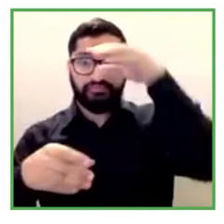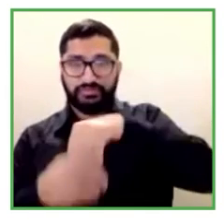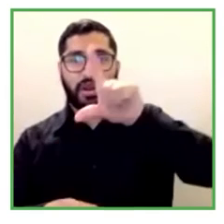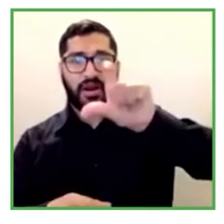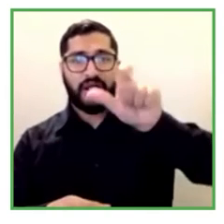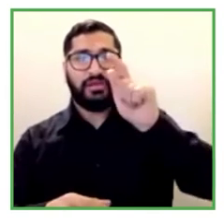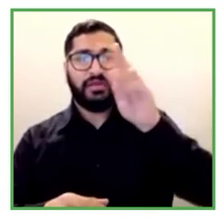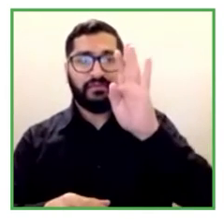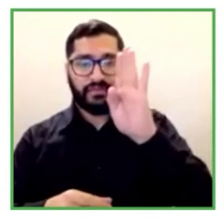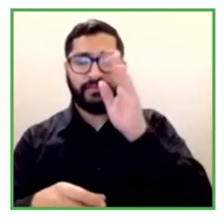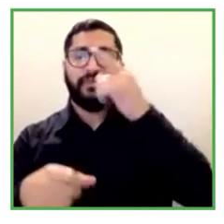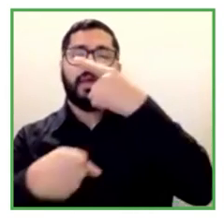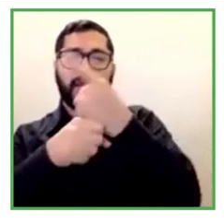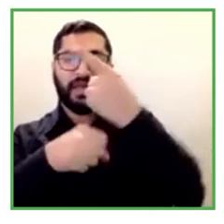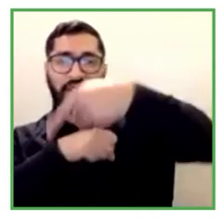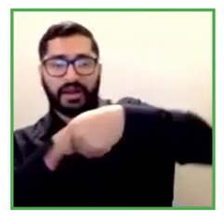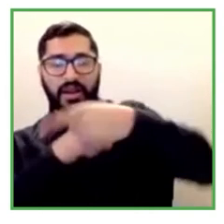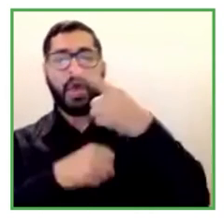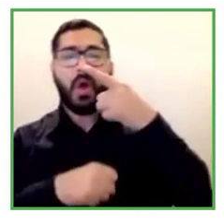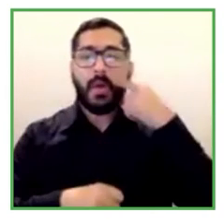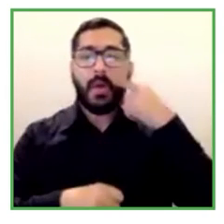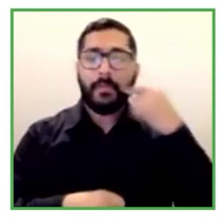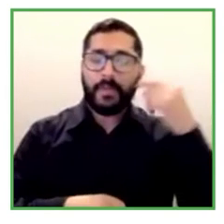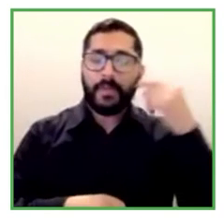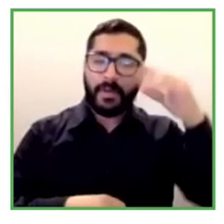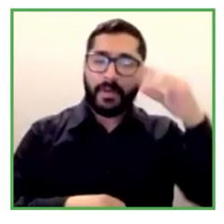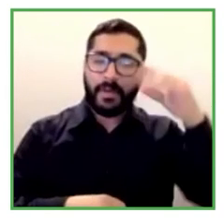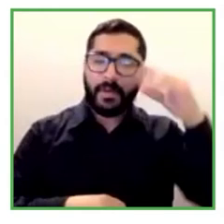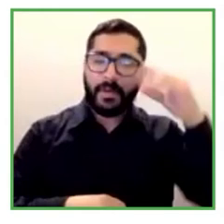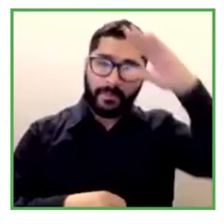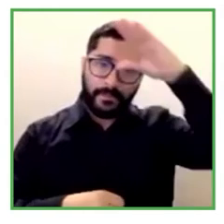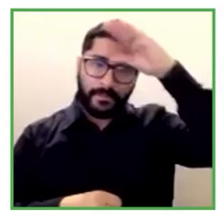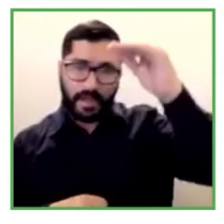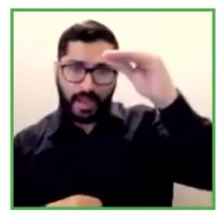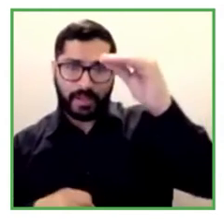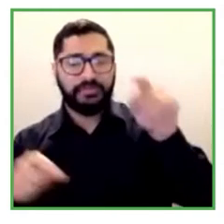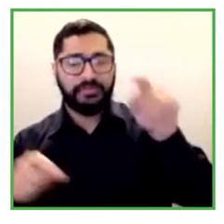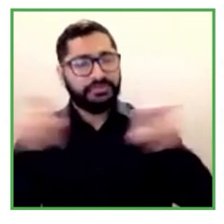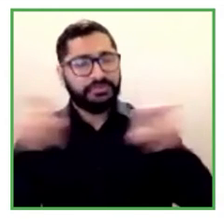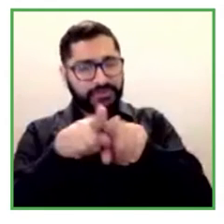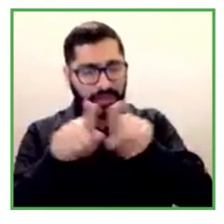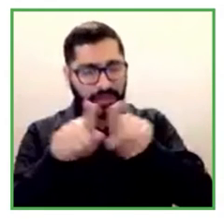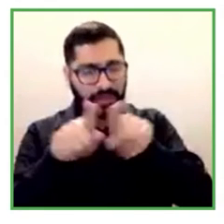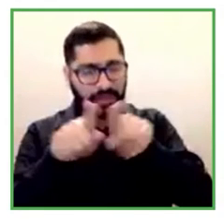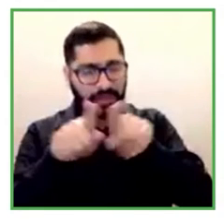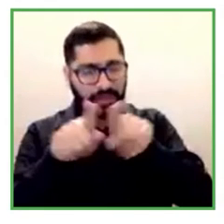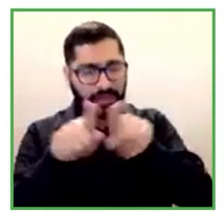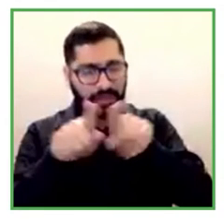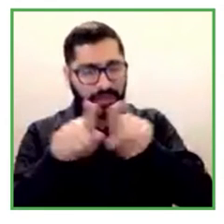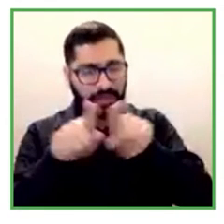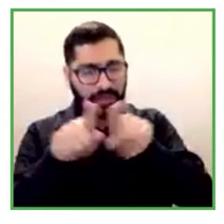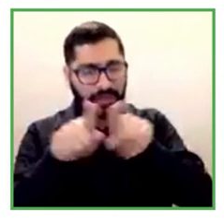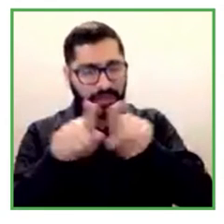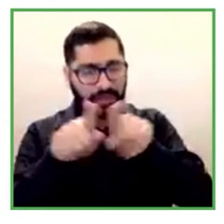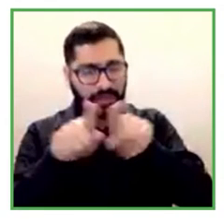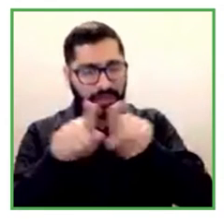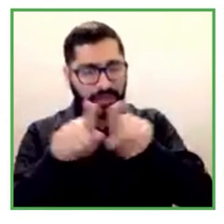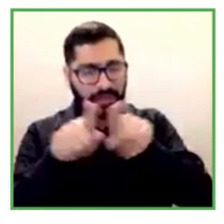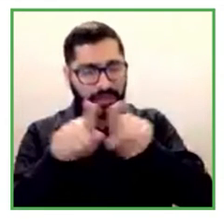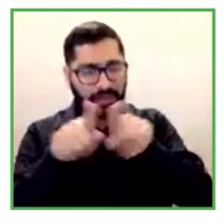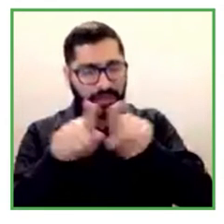de equidad de género, pasando de un 18% a nivel de los vicepresidentes y